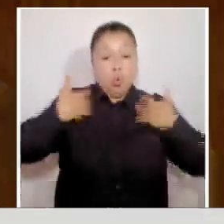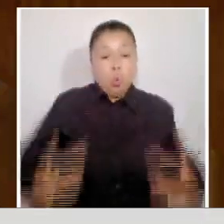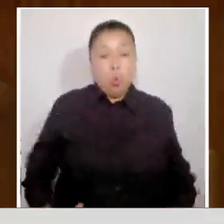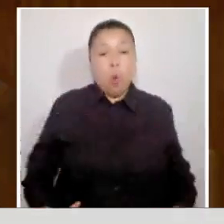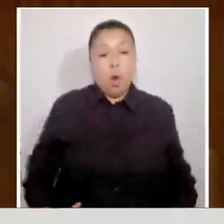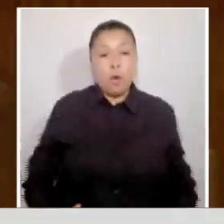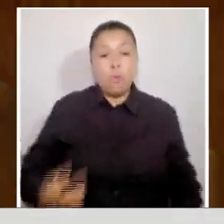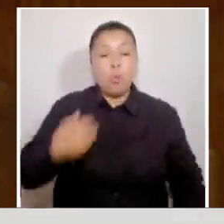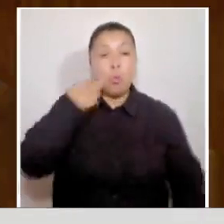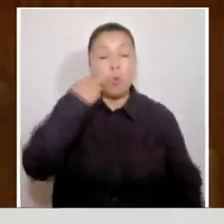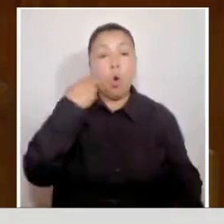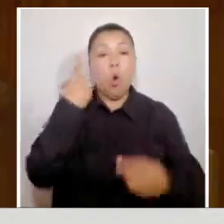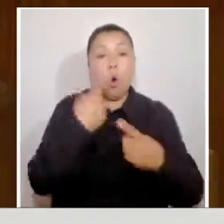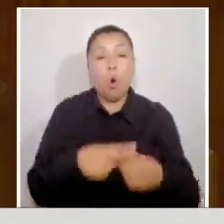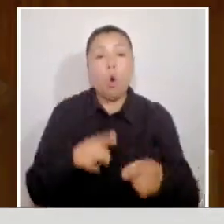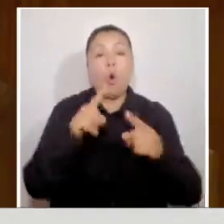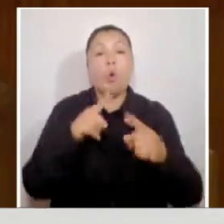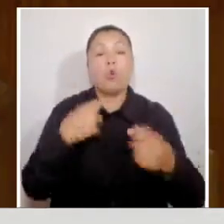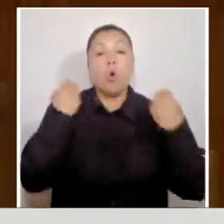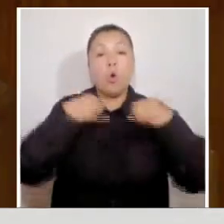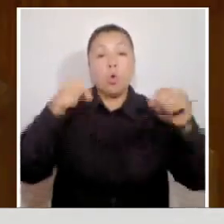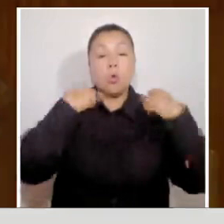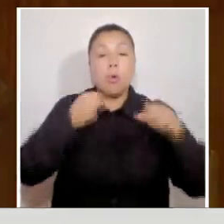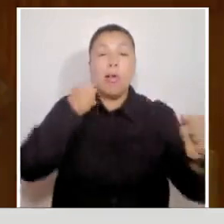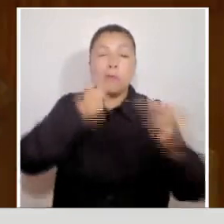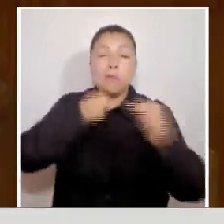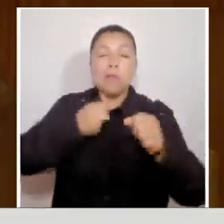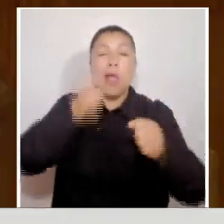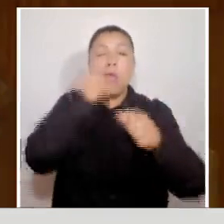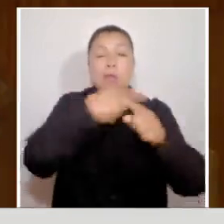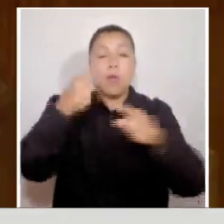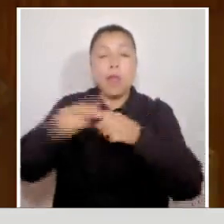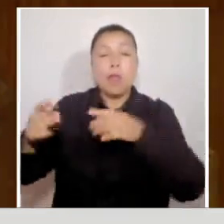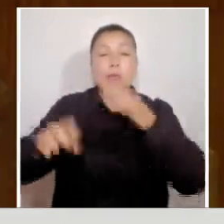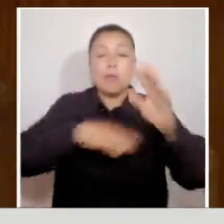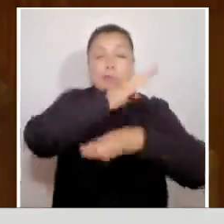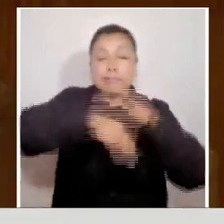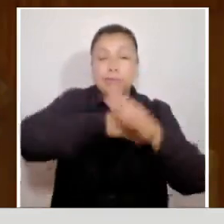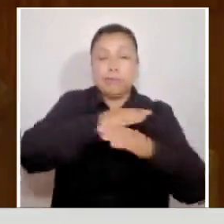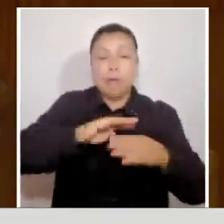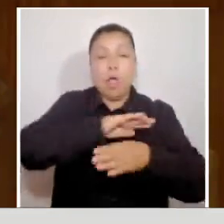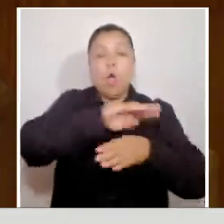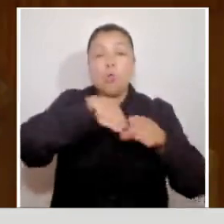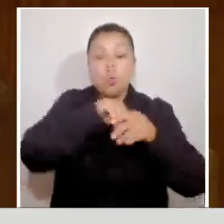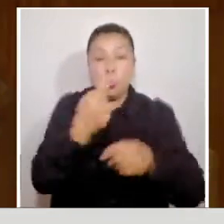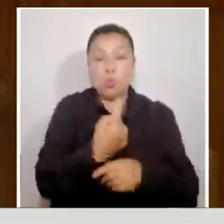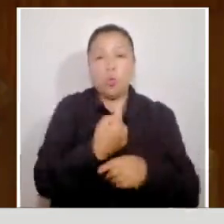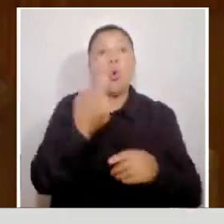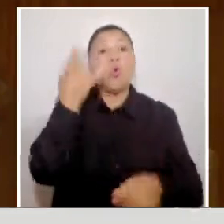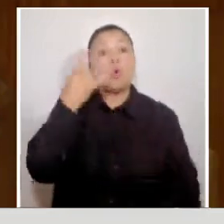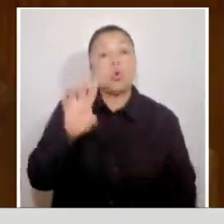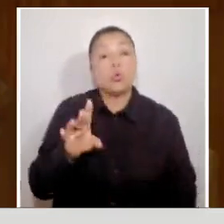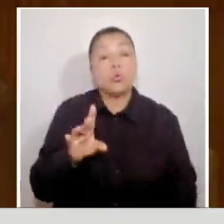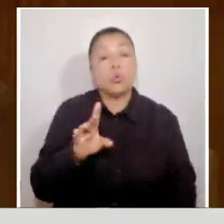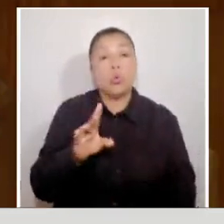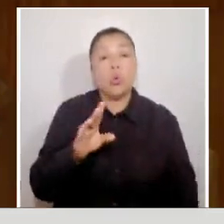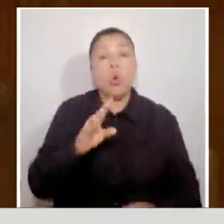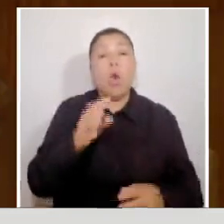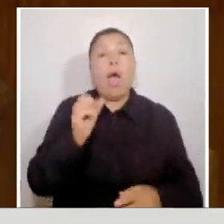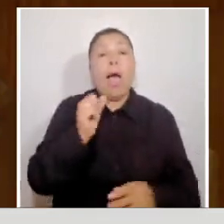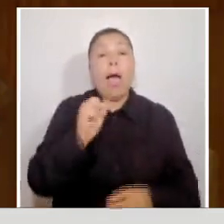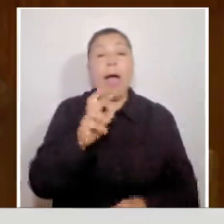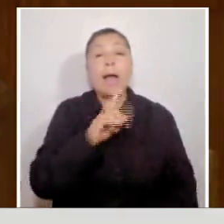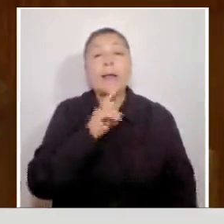por otro lado los deportes de vox kirima yudo lucha karate tondo y Kendo no son considerados como artes marciales